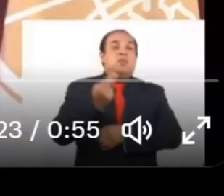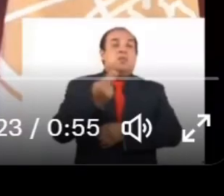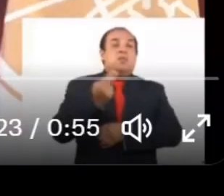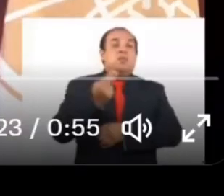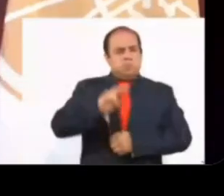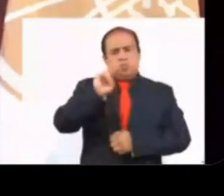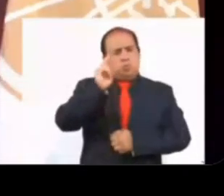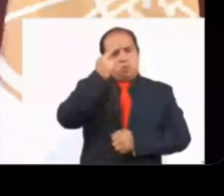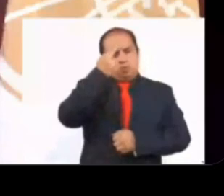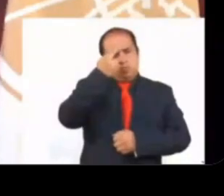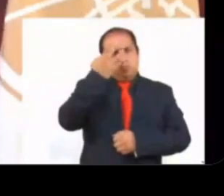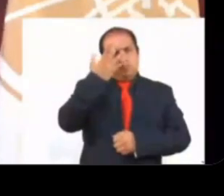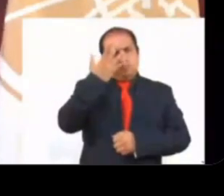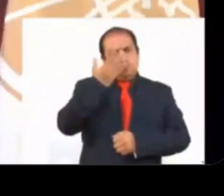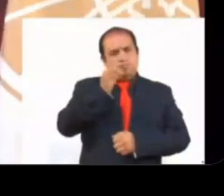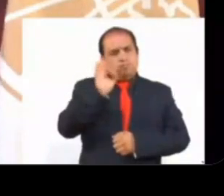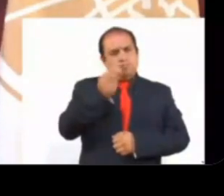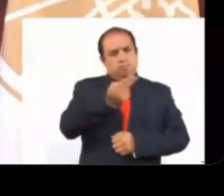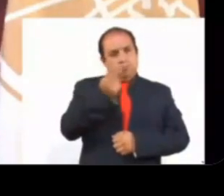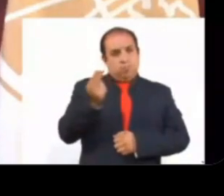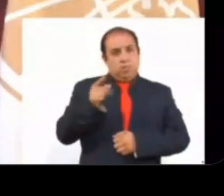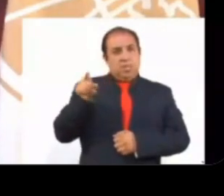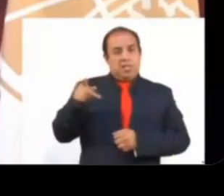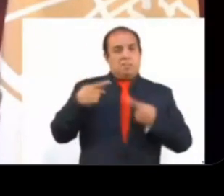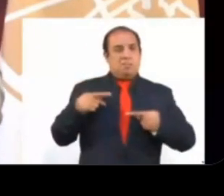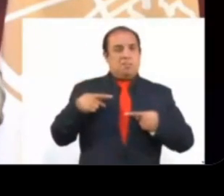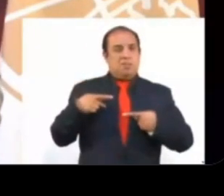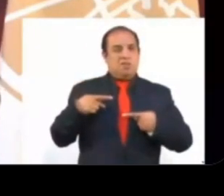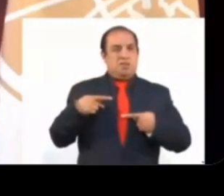su video. Es una persona muy clasista.